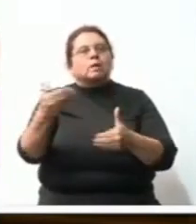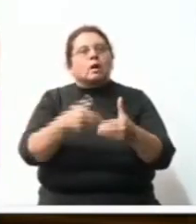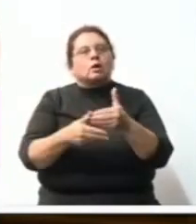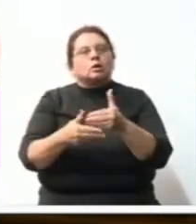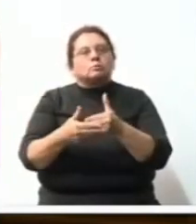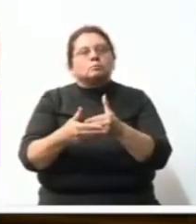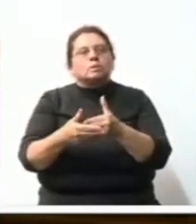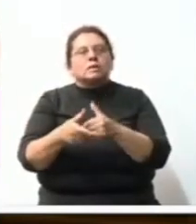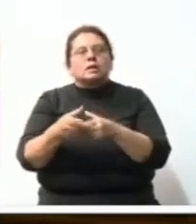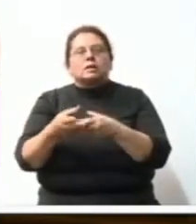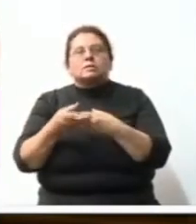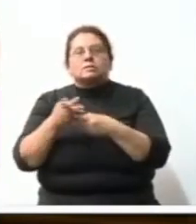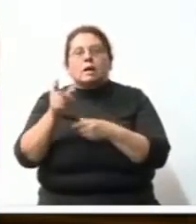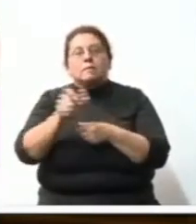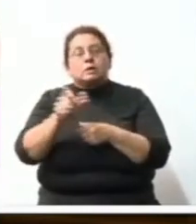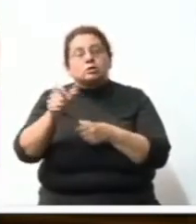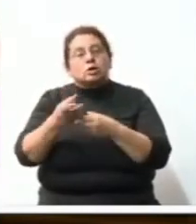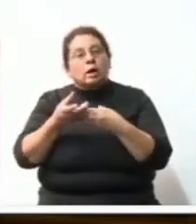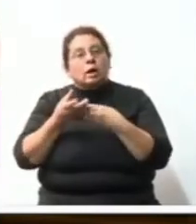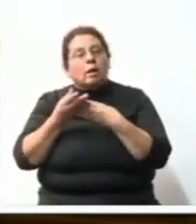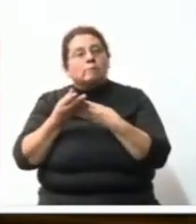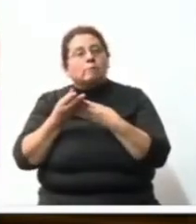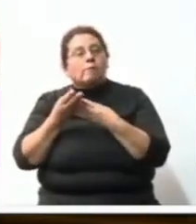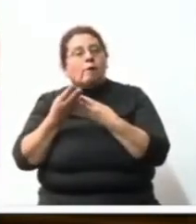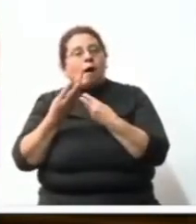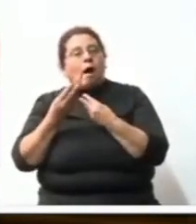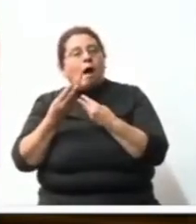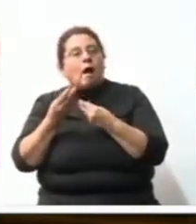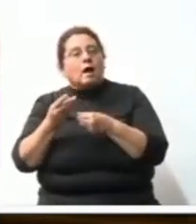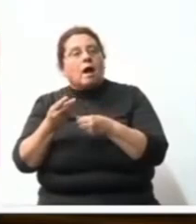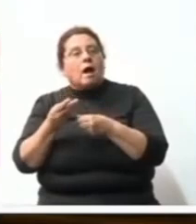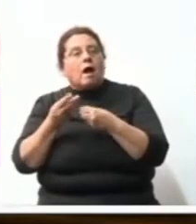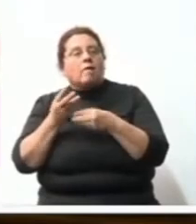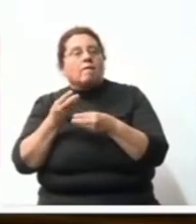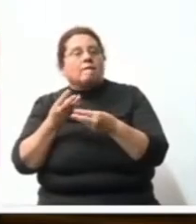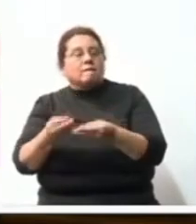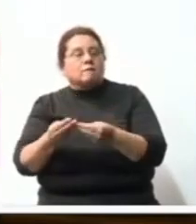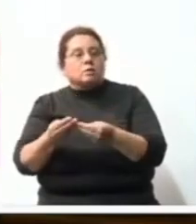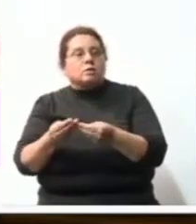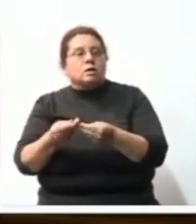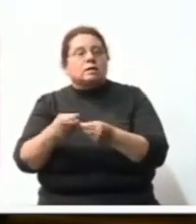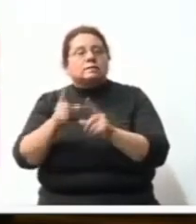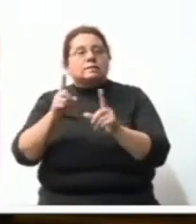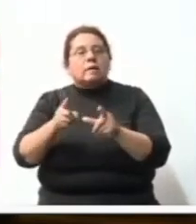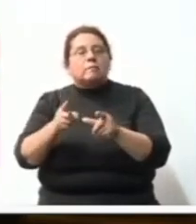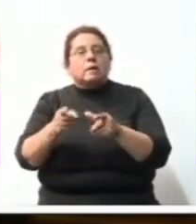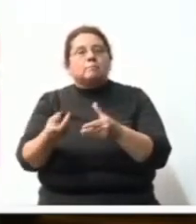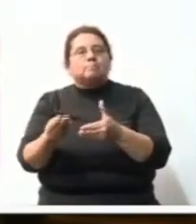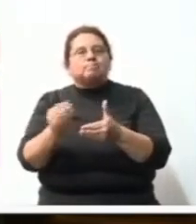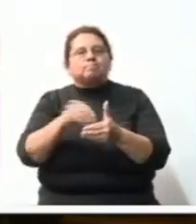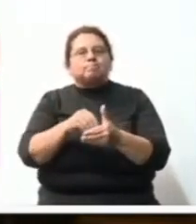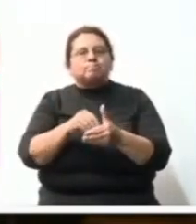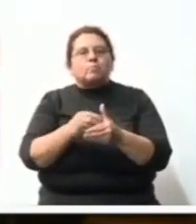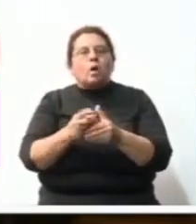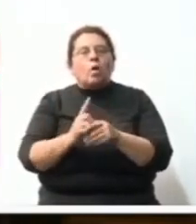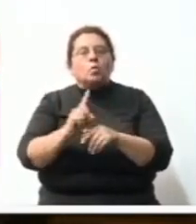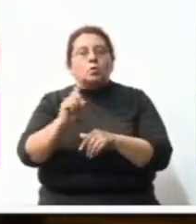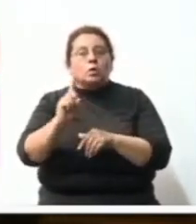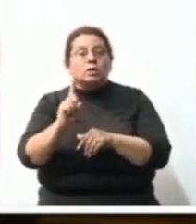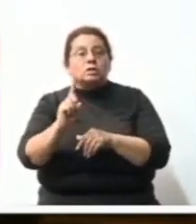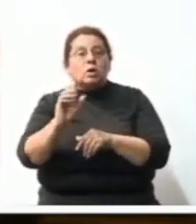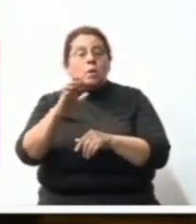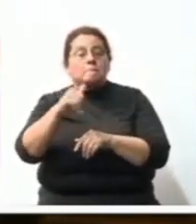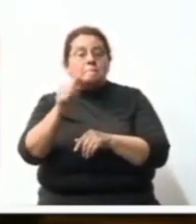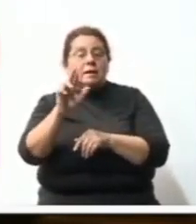de los genocidas de quienes los reivindican y directamente Quienes fueron participes como uno uno de ellos Marcelo